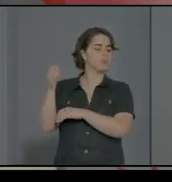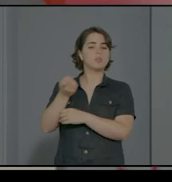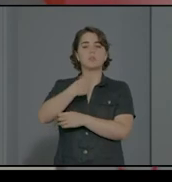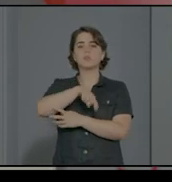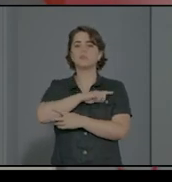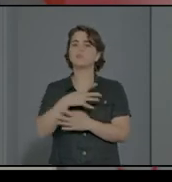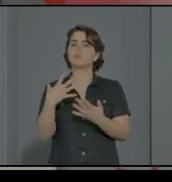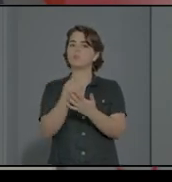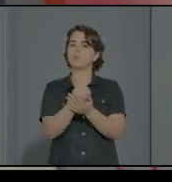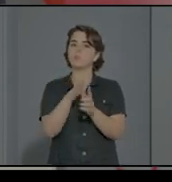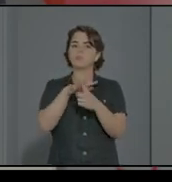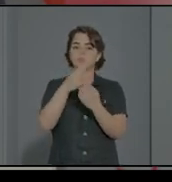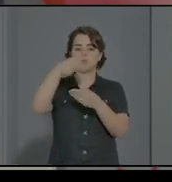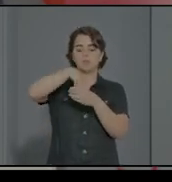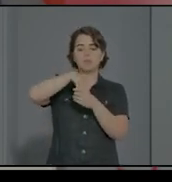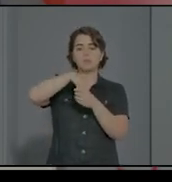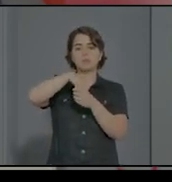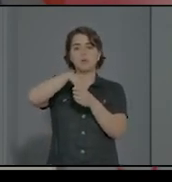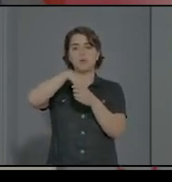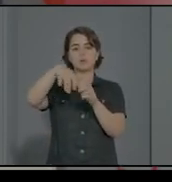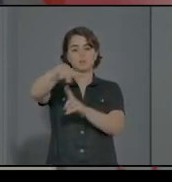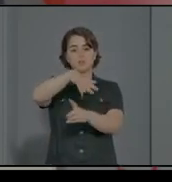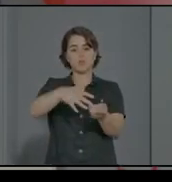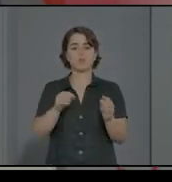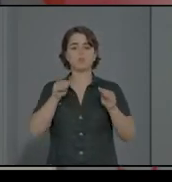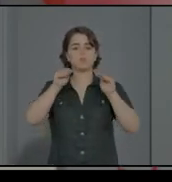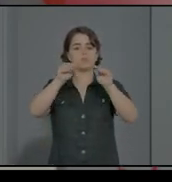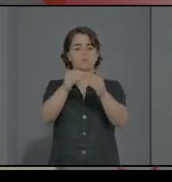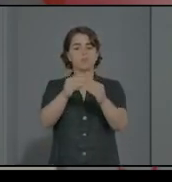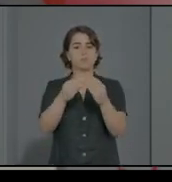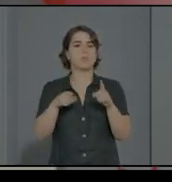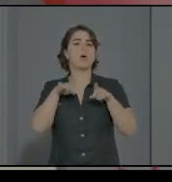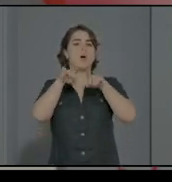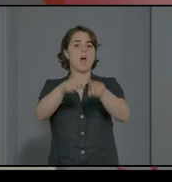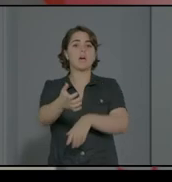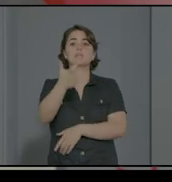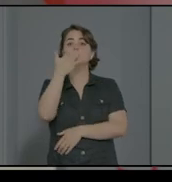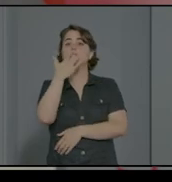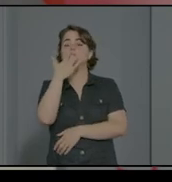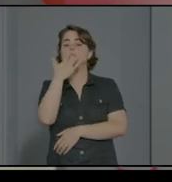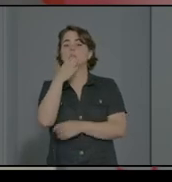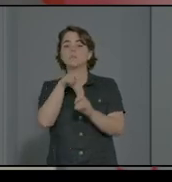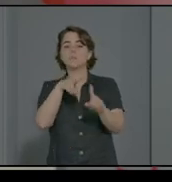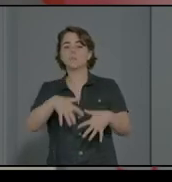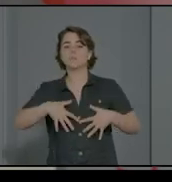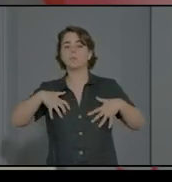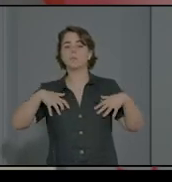pasa en el entorno. Sin embargo, cuando empieza a haber una valencia emocional fuerte,